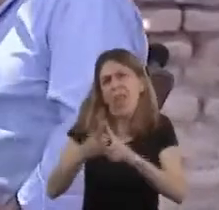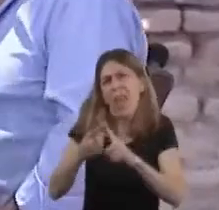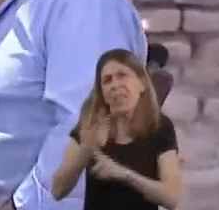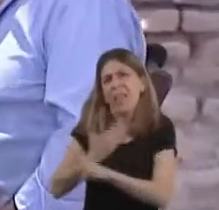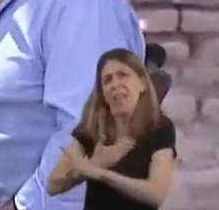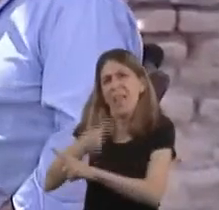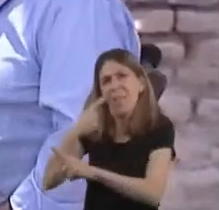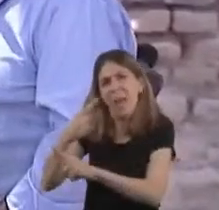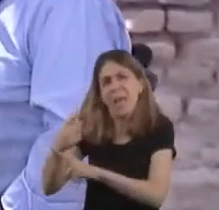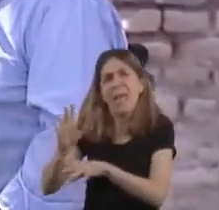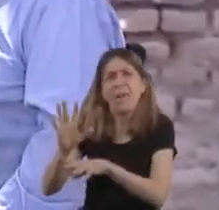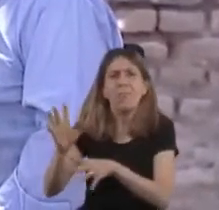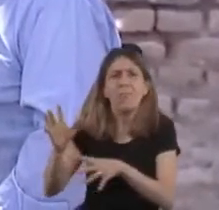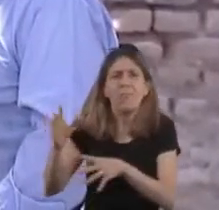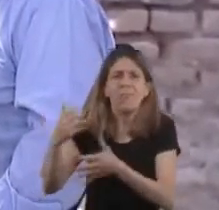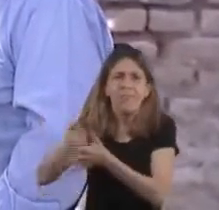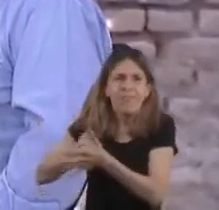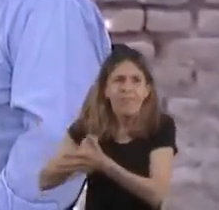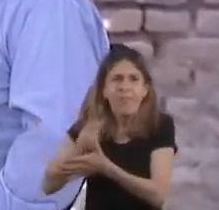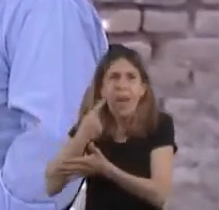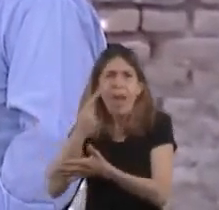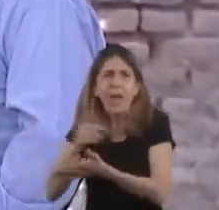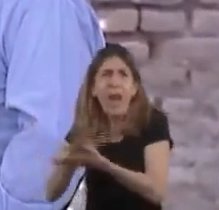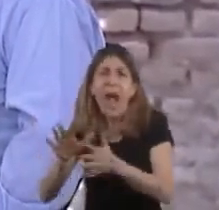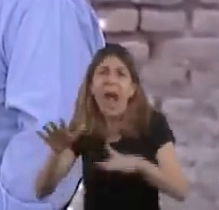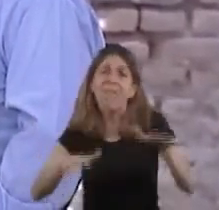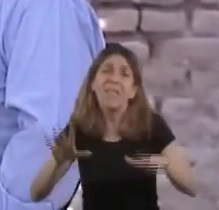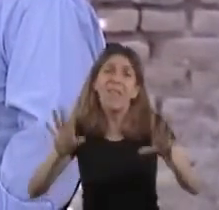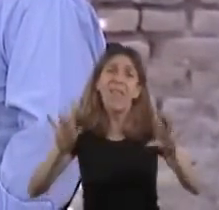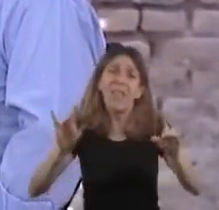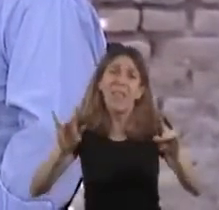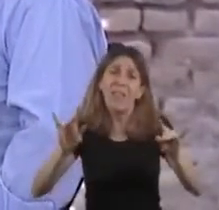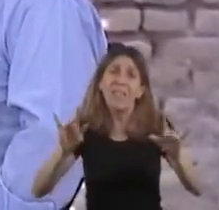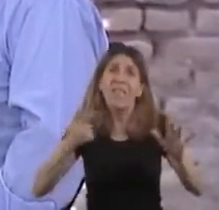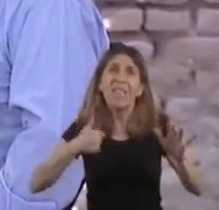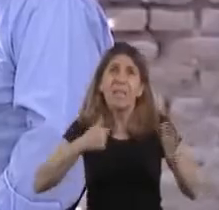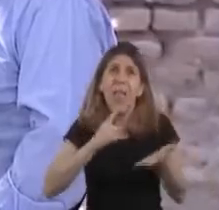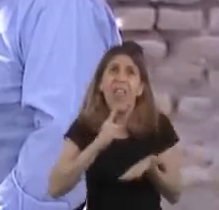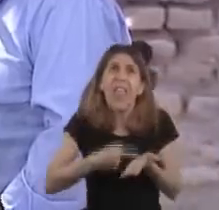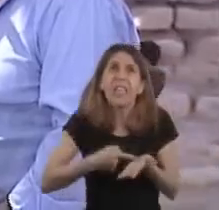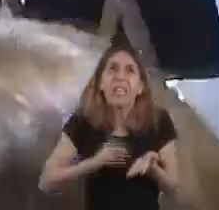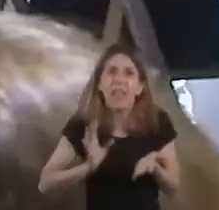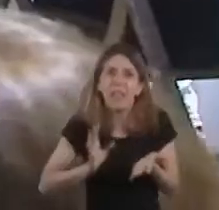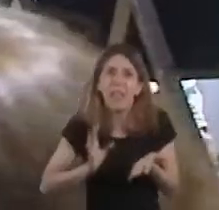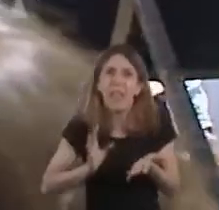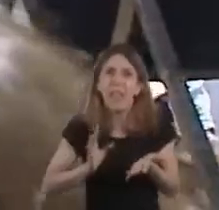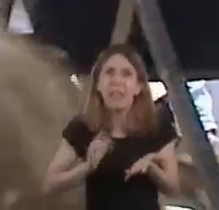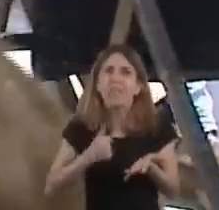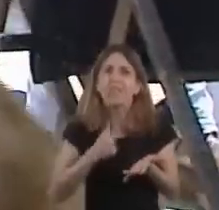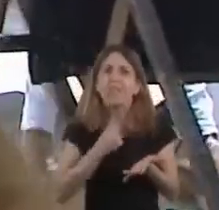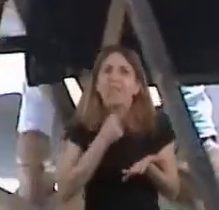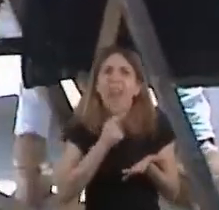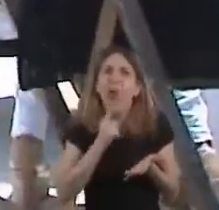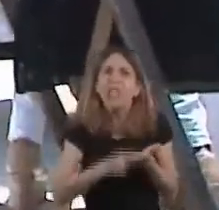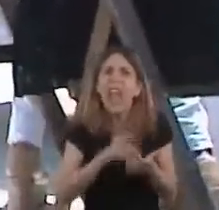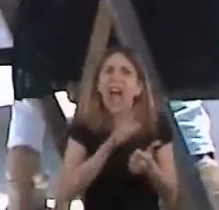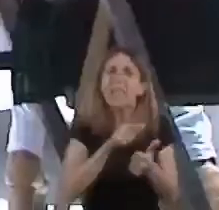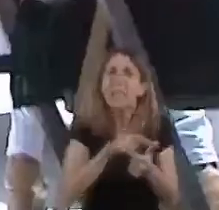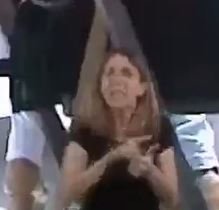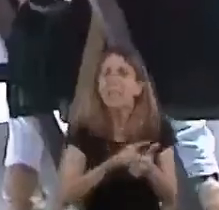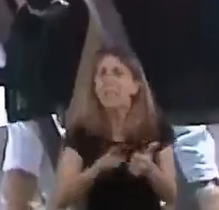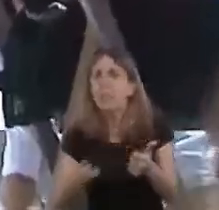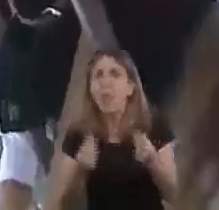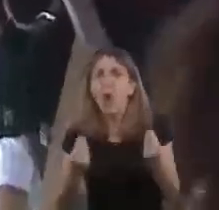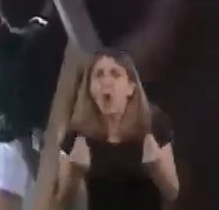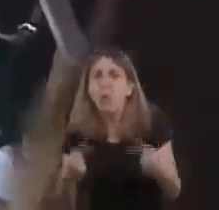fondo. Y a veces se hace difícil poder tomar decisiones que uno quisiera tomar, pero no tiene con qué.